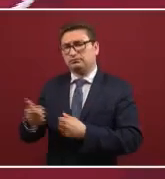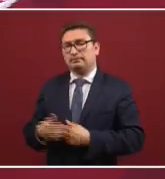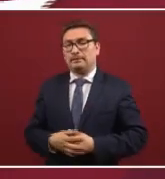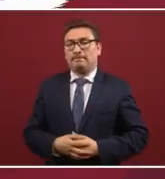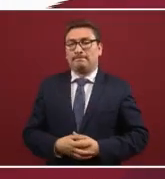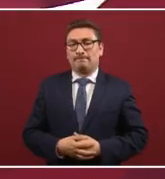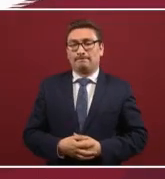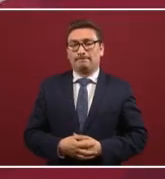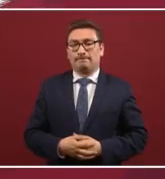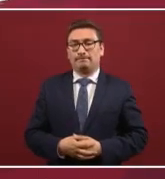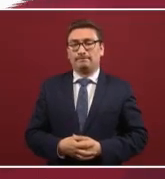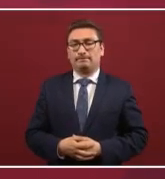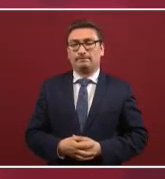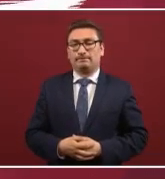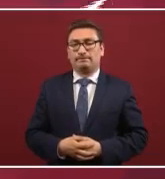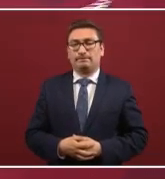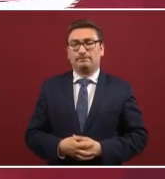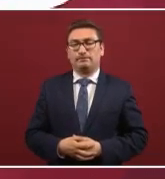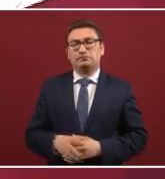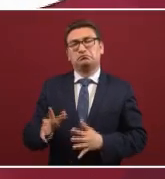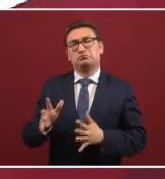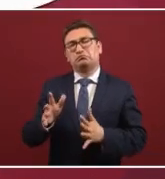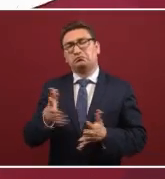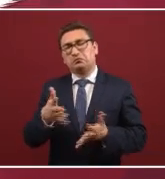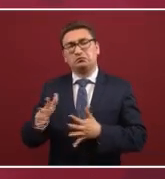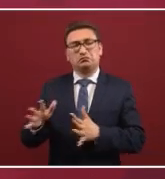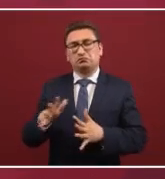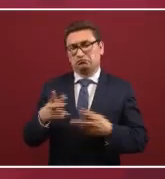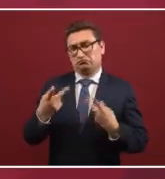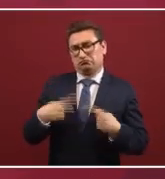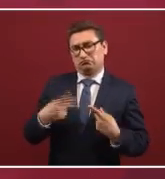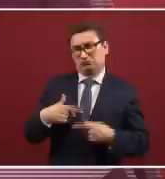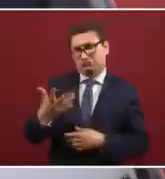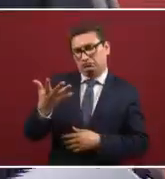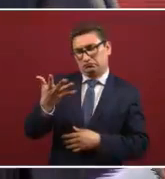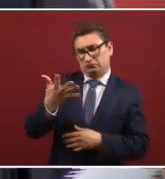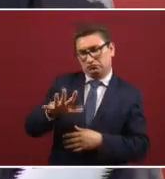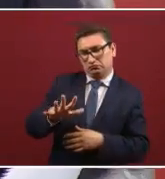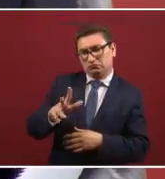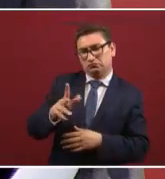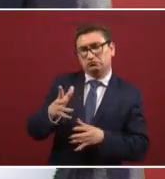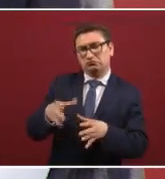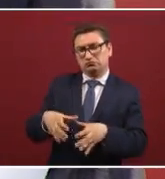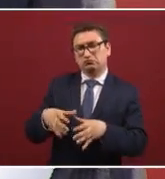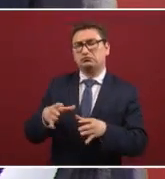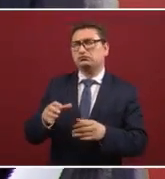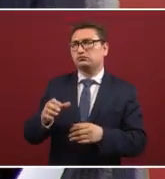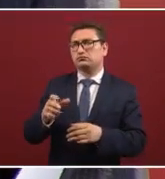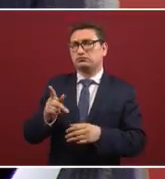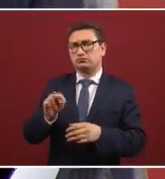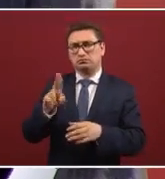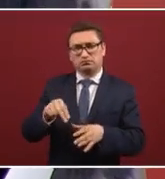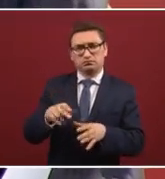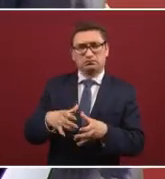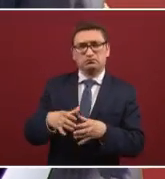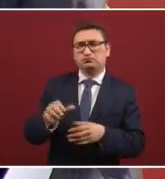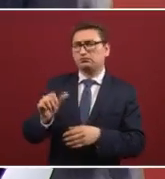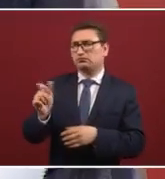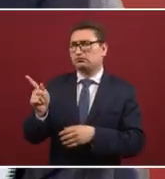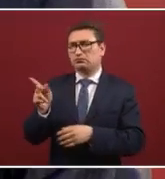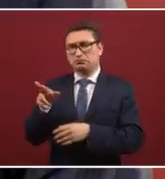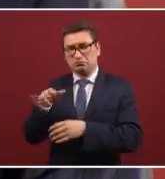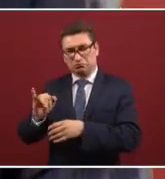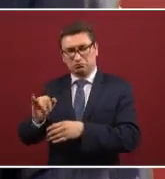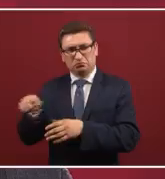son más o menos 10, del PRI creo que también como 10, un poco